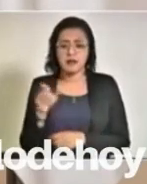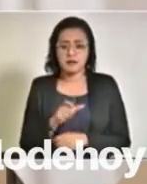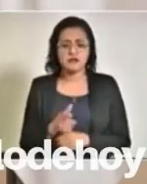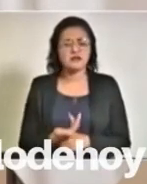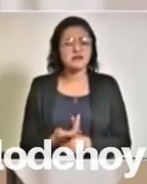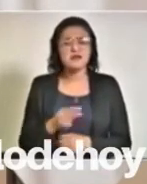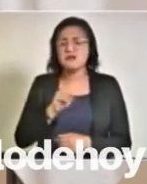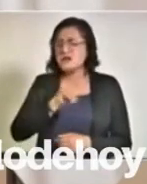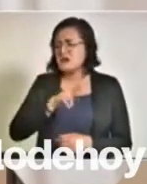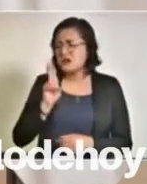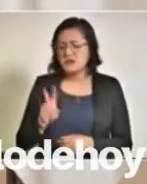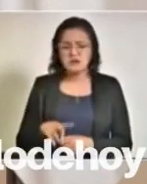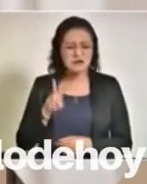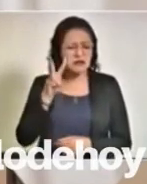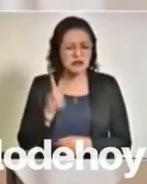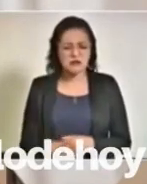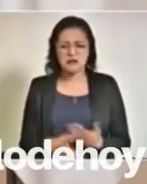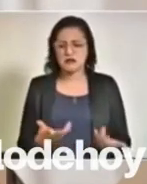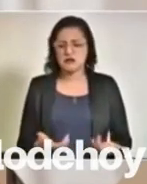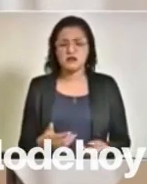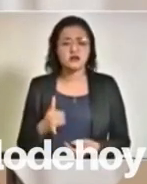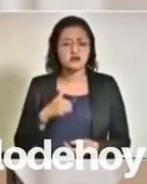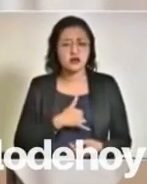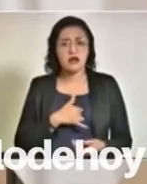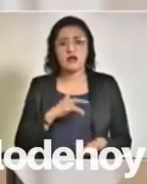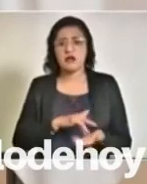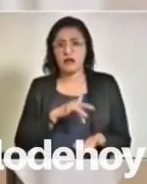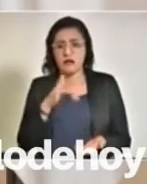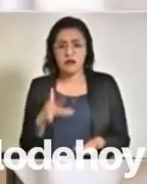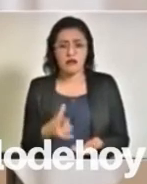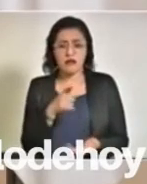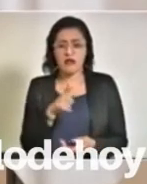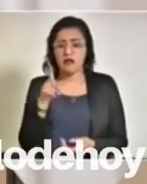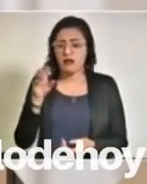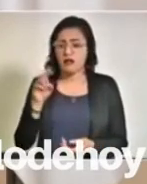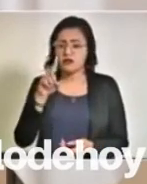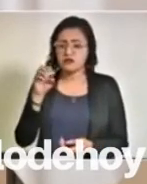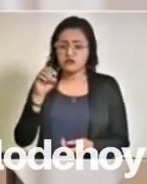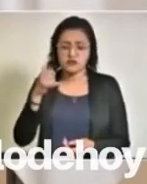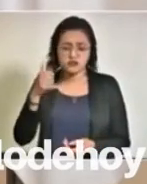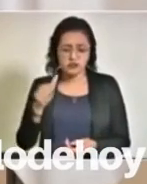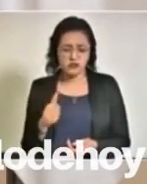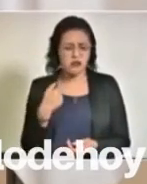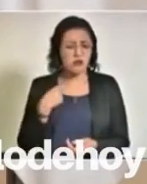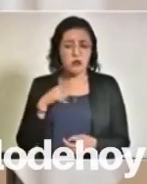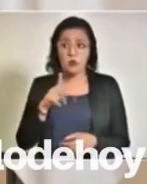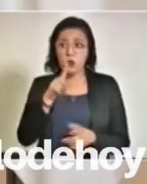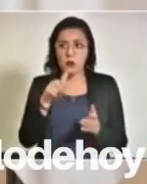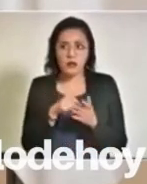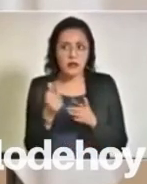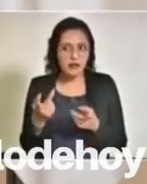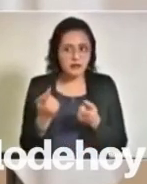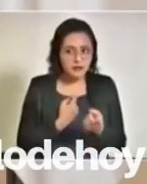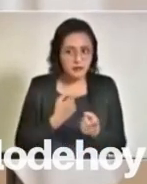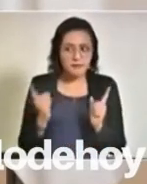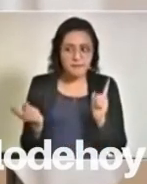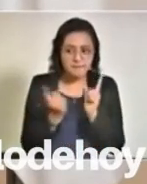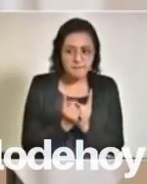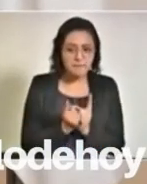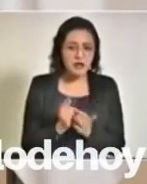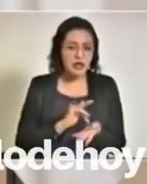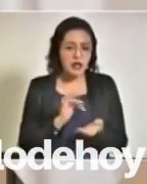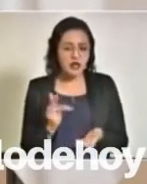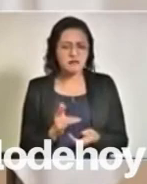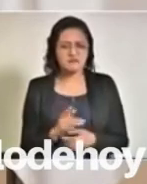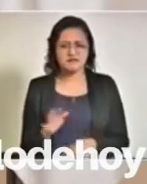nunca yo le agradecí al oso ya en ningún lugar sobre esa